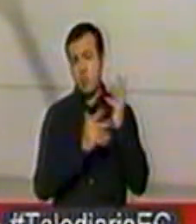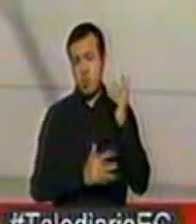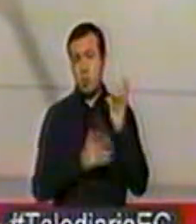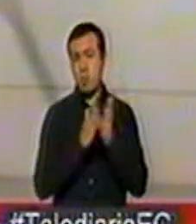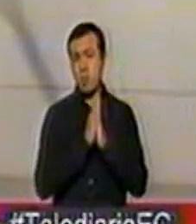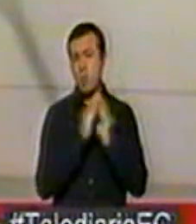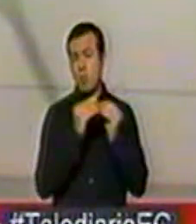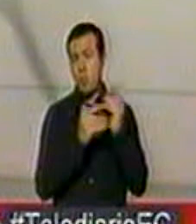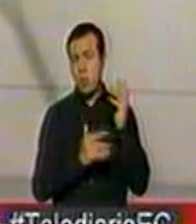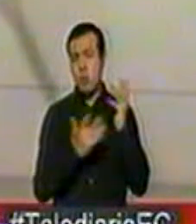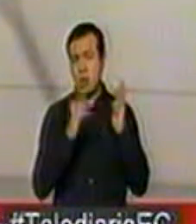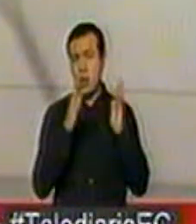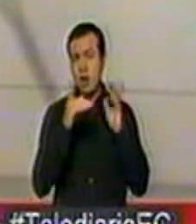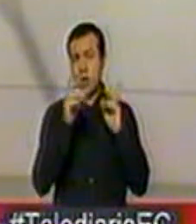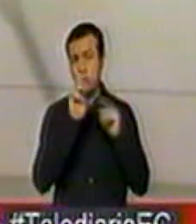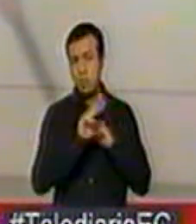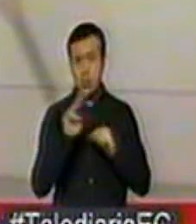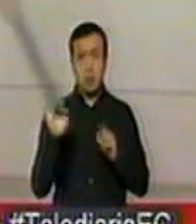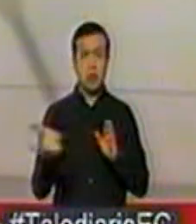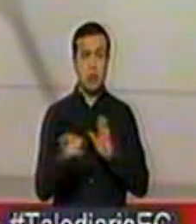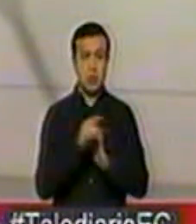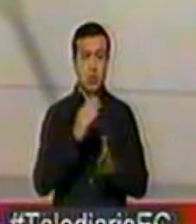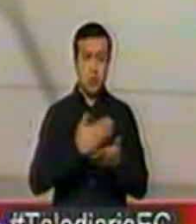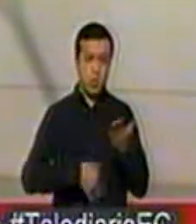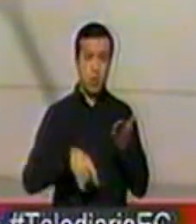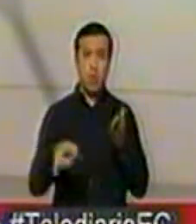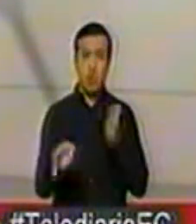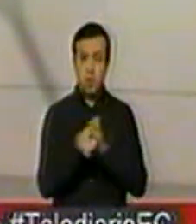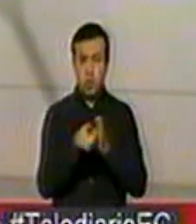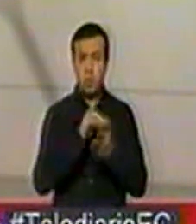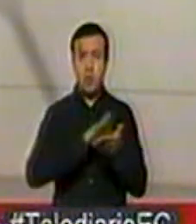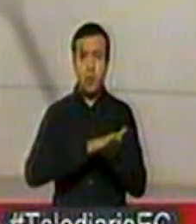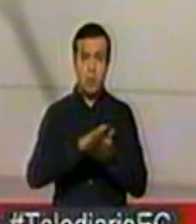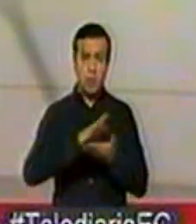formularios y de subir los documentos, las copias de los pasaportes,